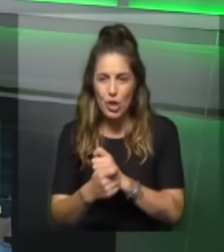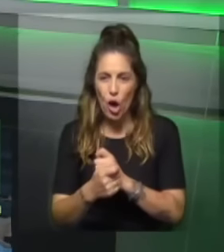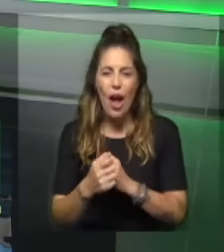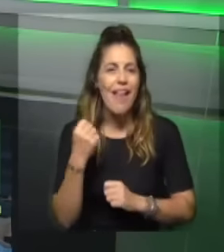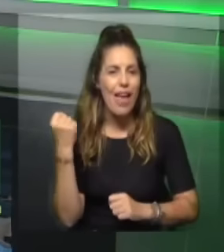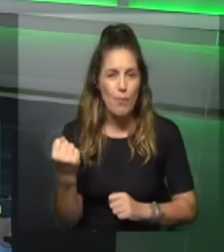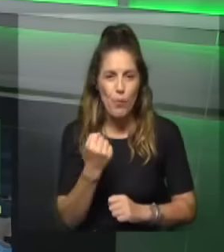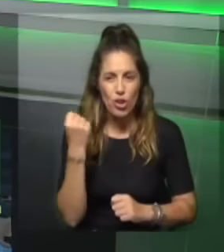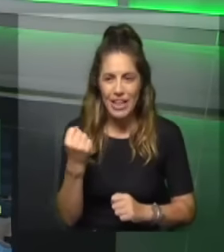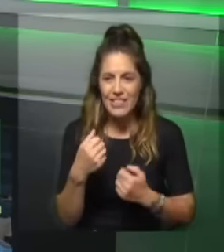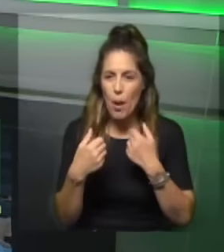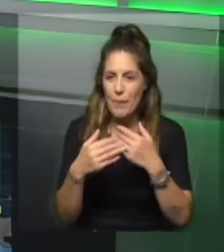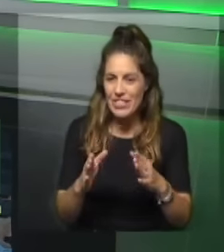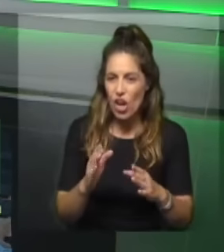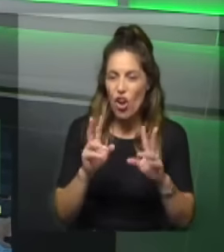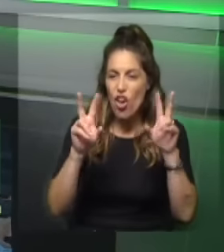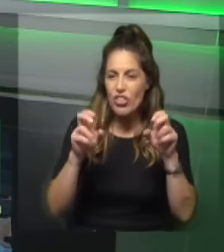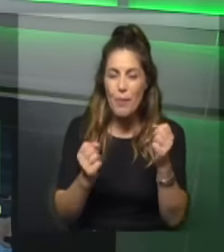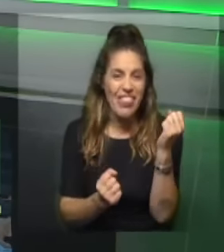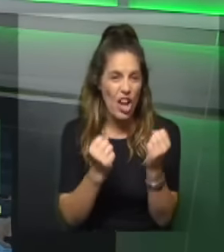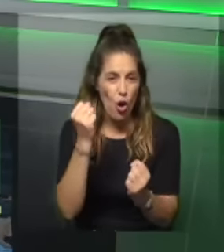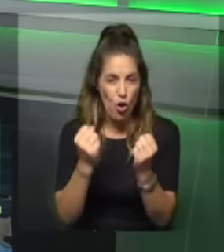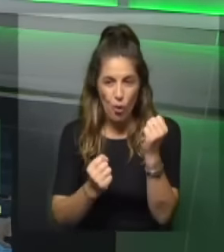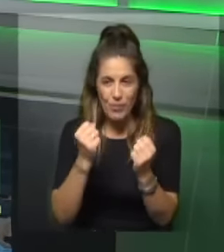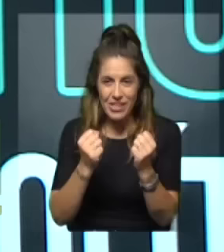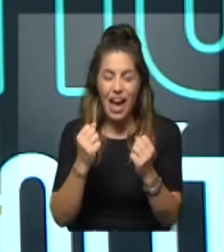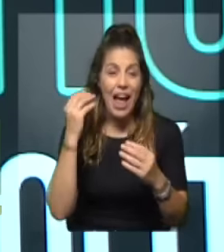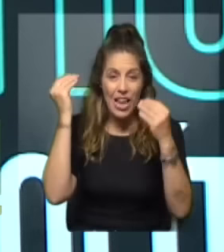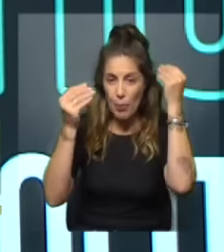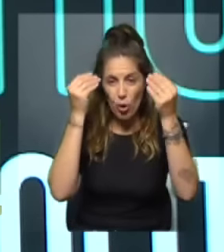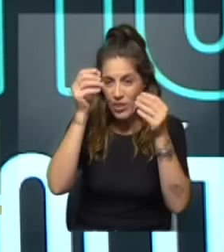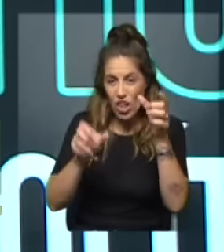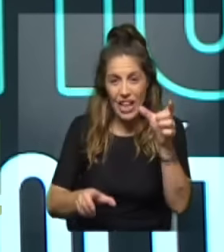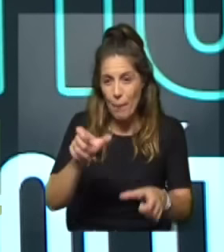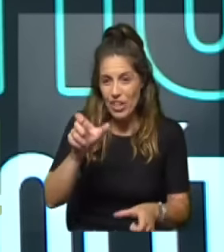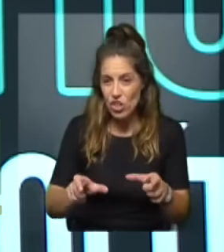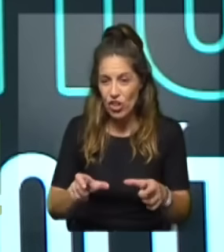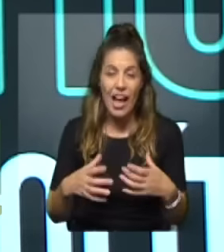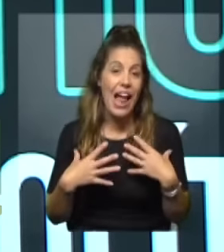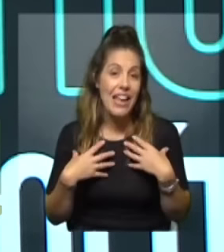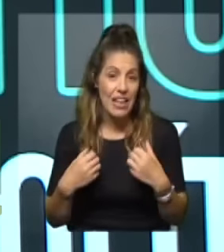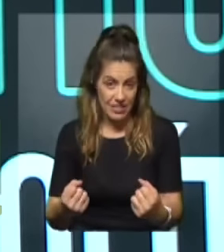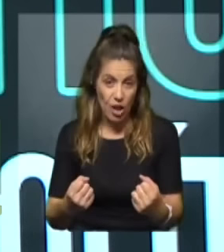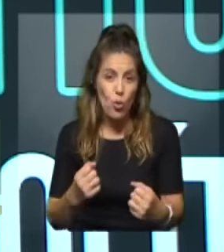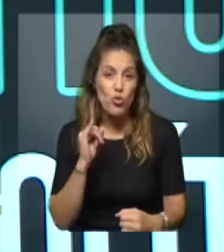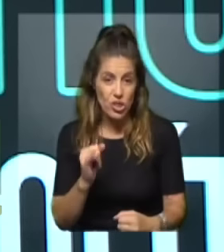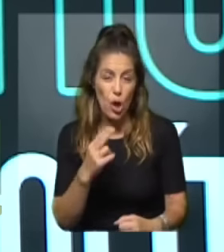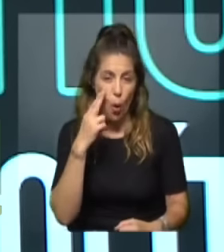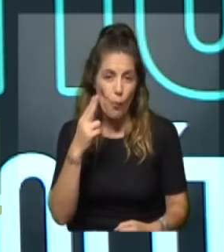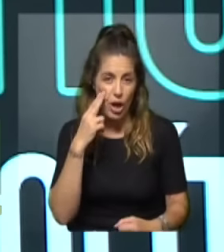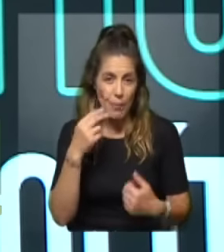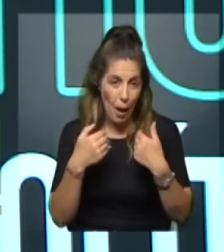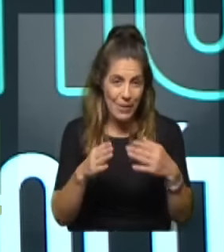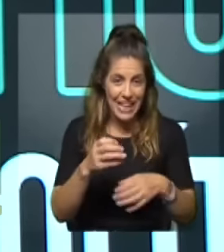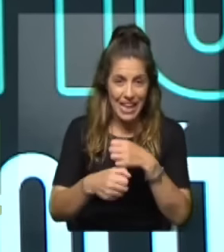importancia que empezaron a tener los temas de economía en las preocupaciones de la gente la salud seguía siendo un un problema al inicio del